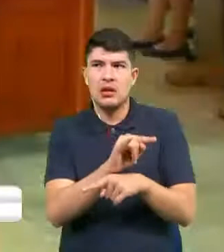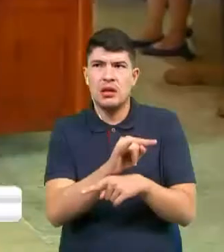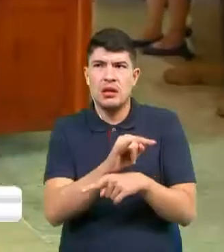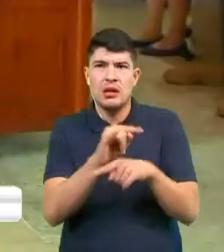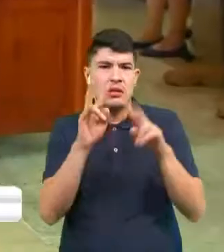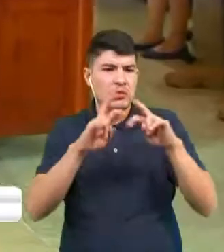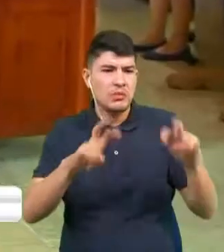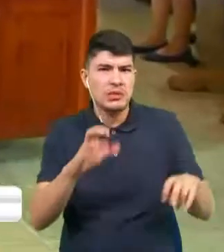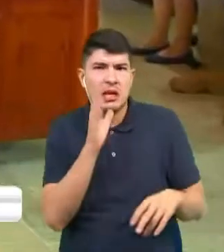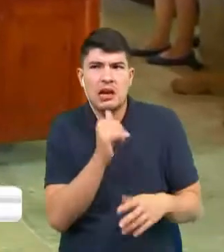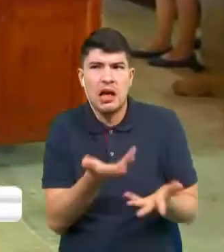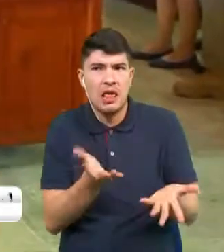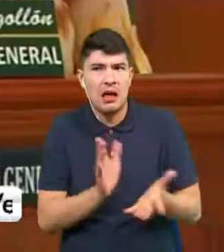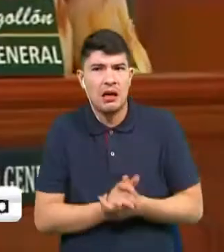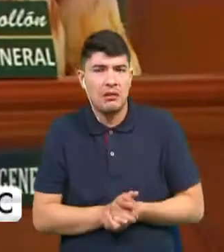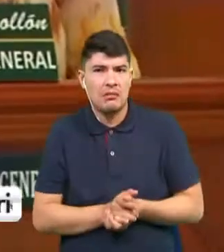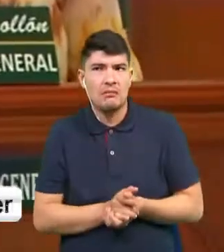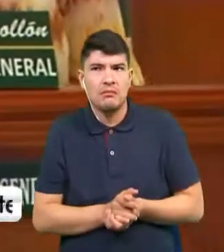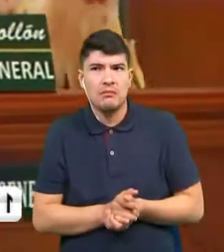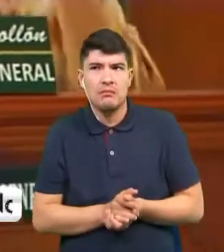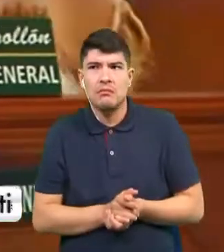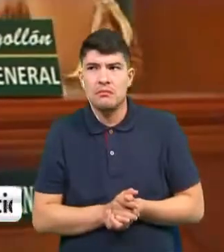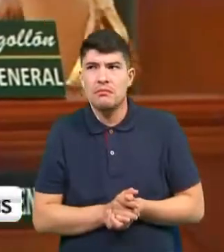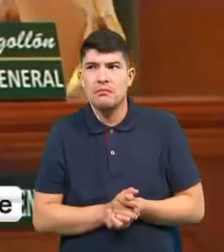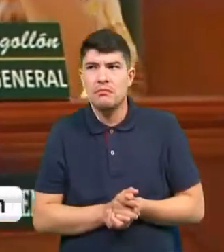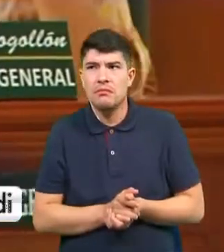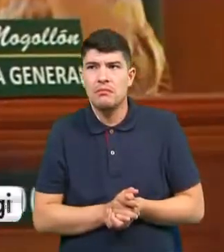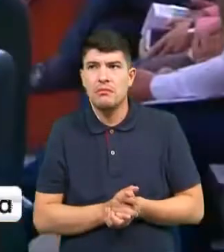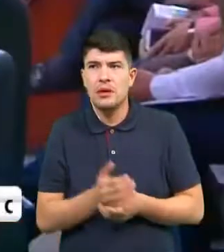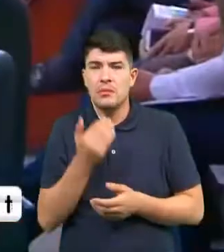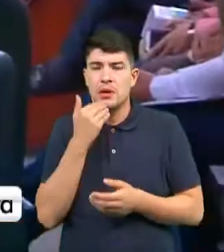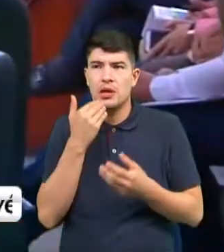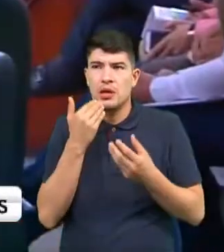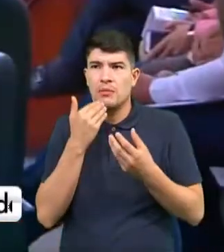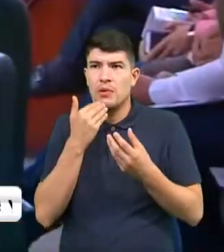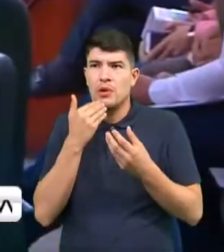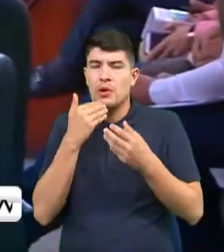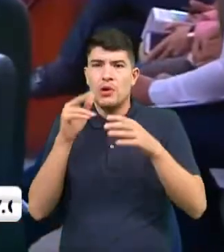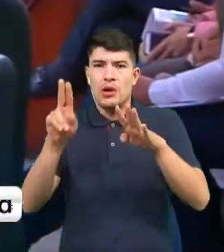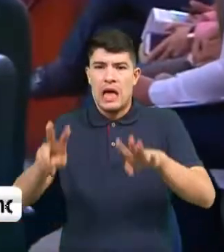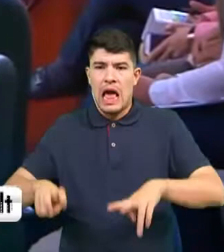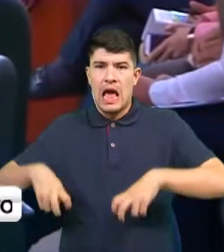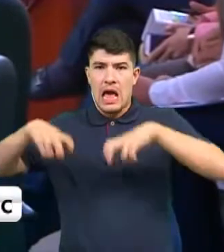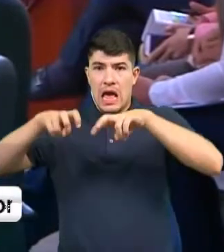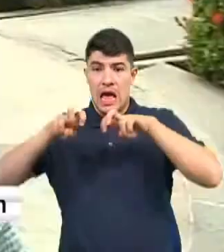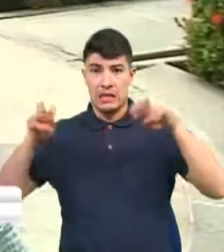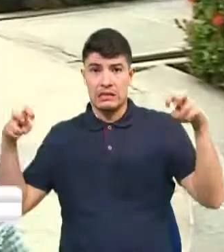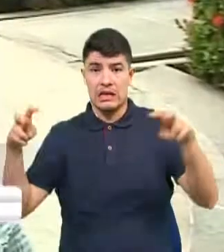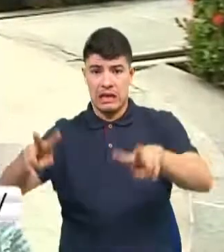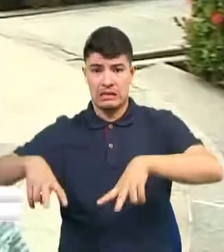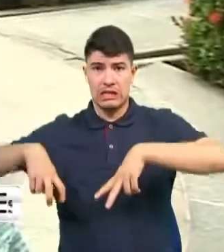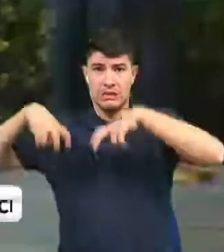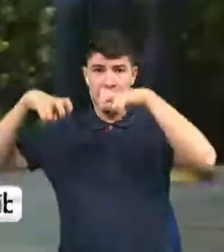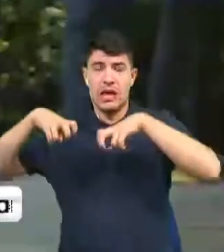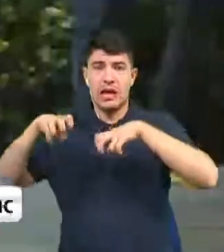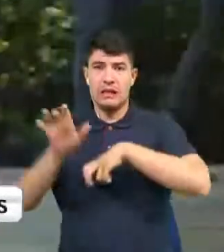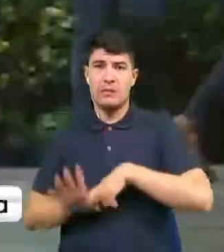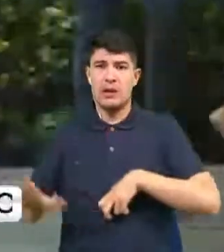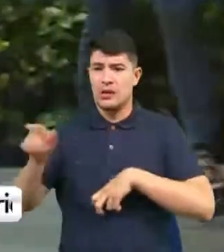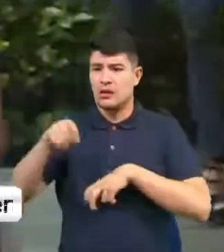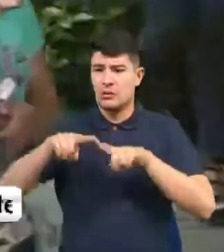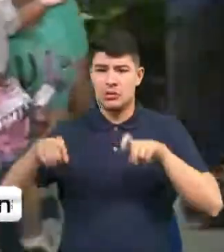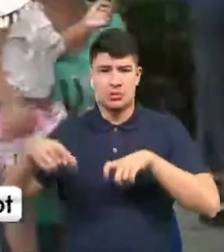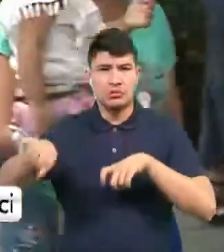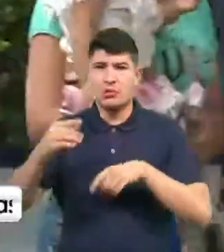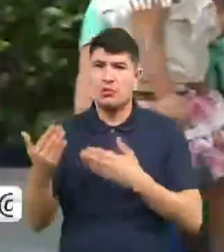nada. El caso de las asambleas departamentales son cosas que no tampoco funcionan. De